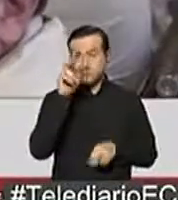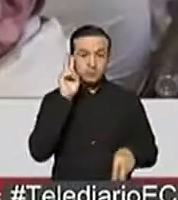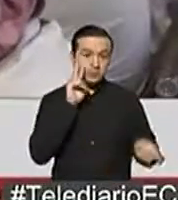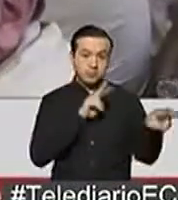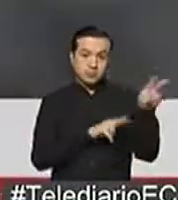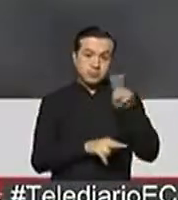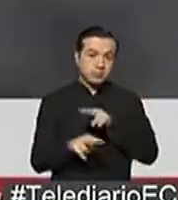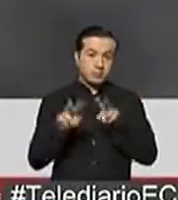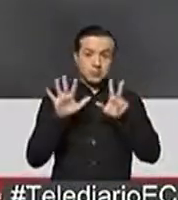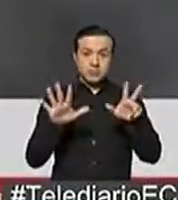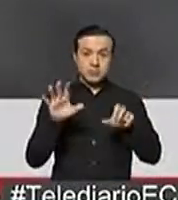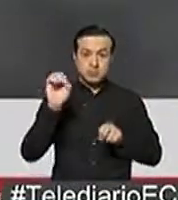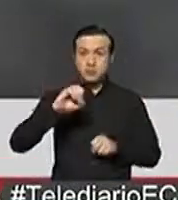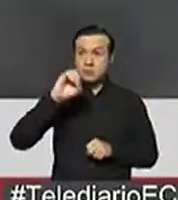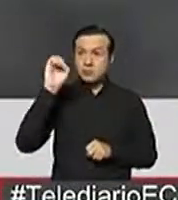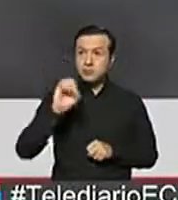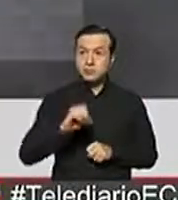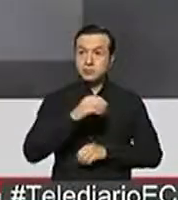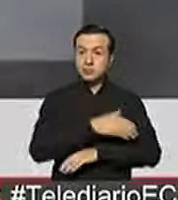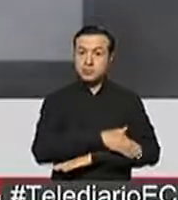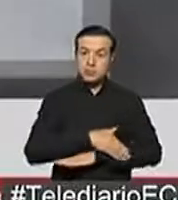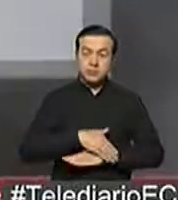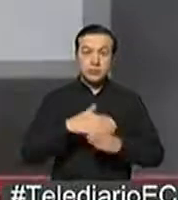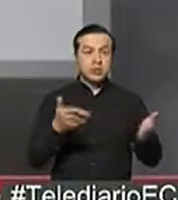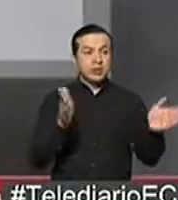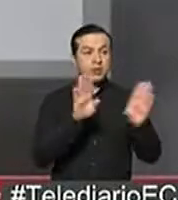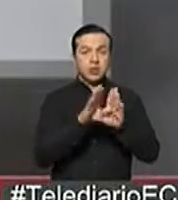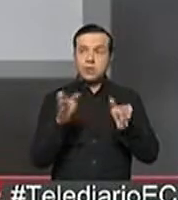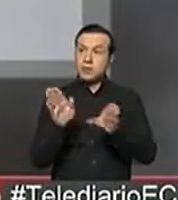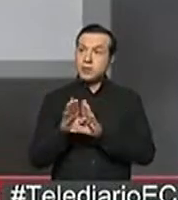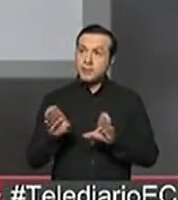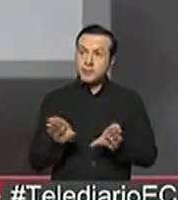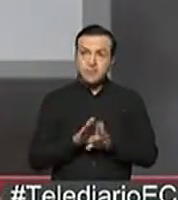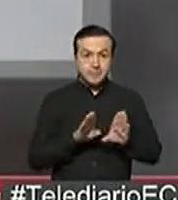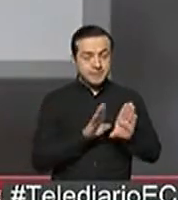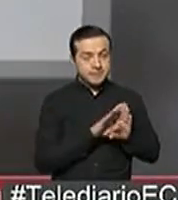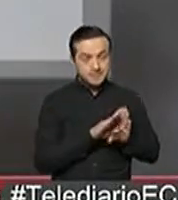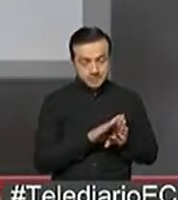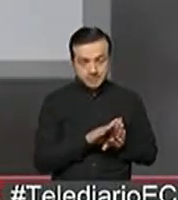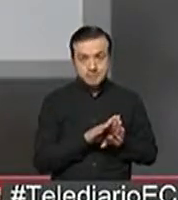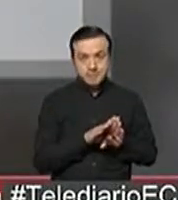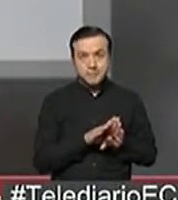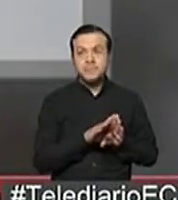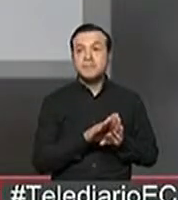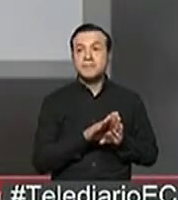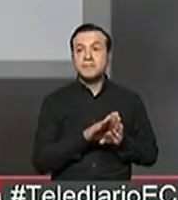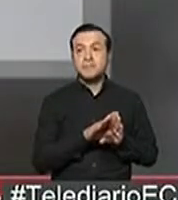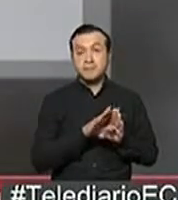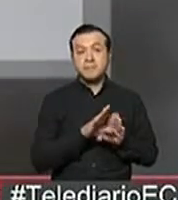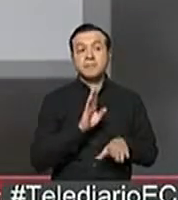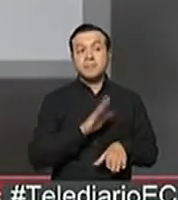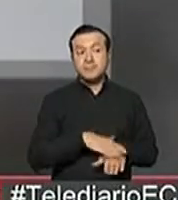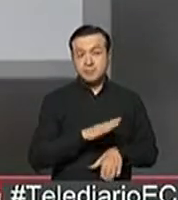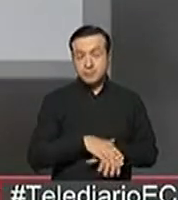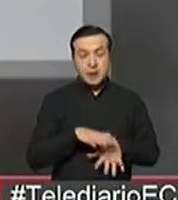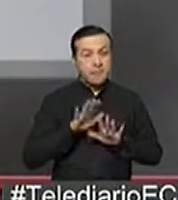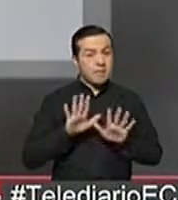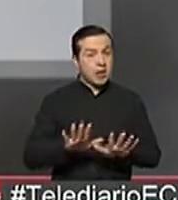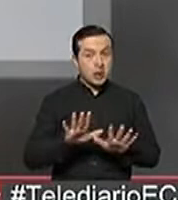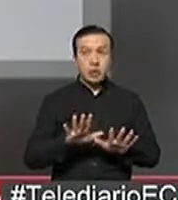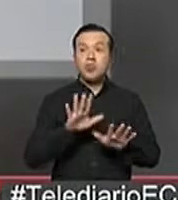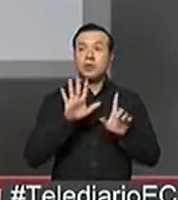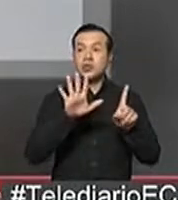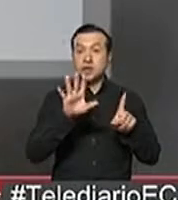fue 80% de vías bloqueadas de manera intermitente durante los días de manifestación,